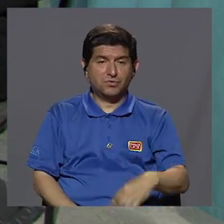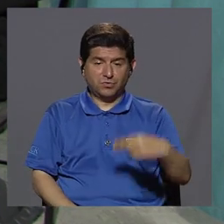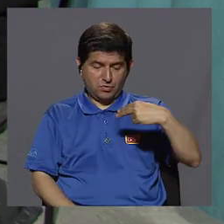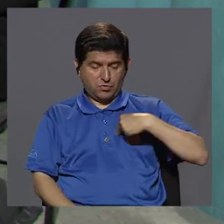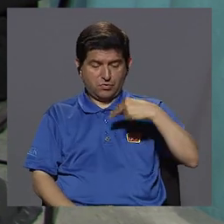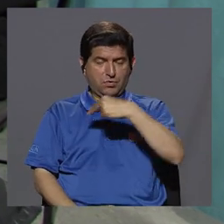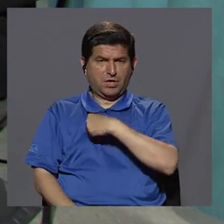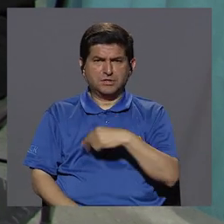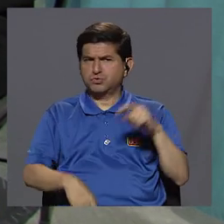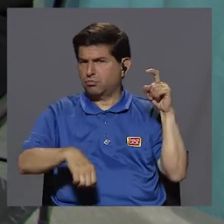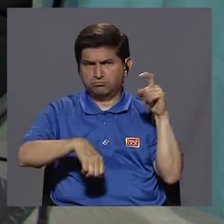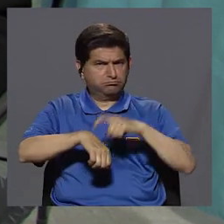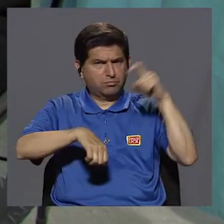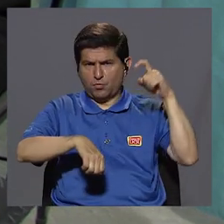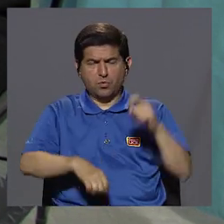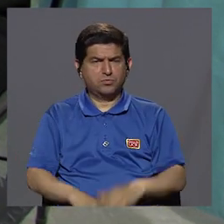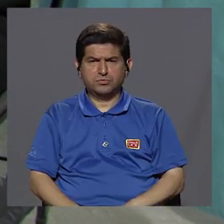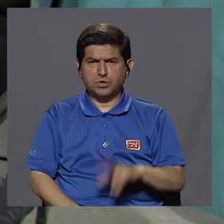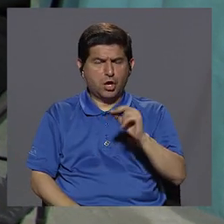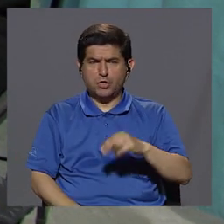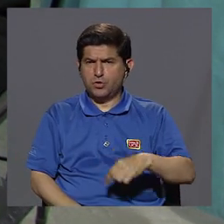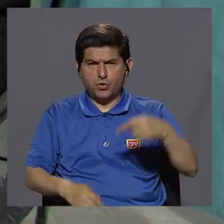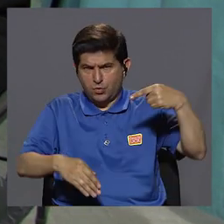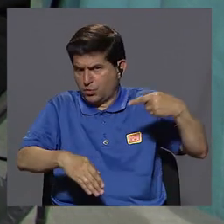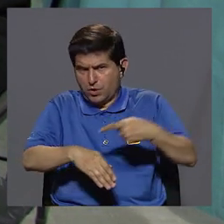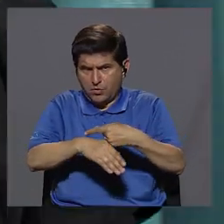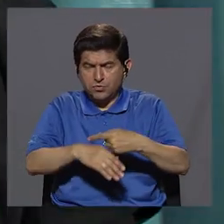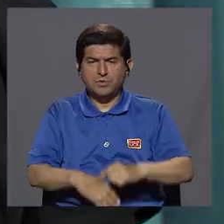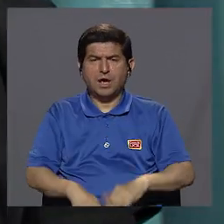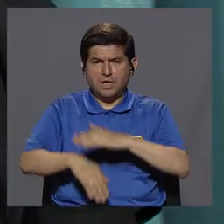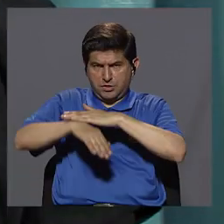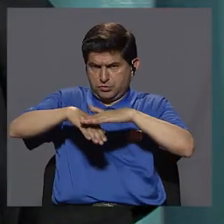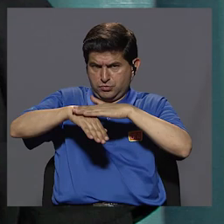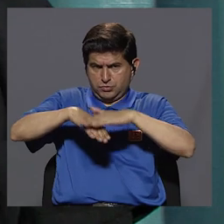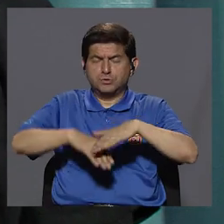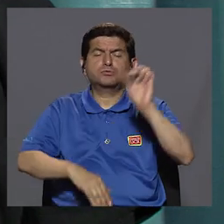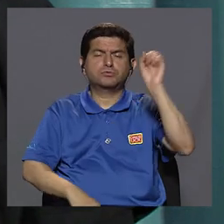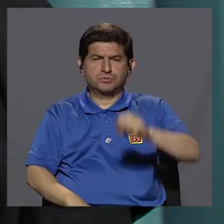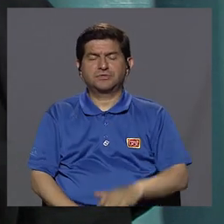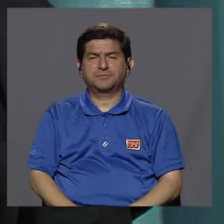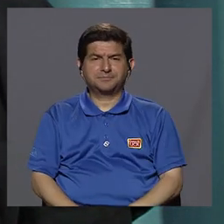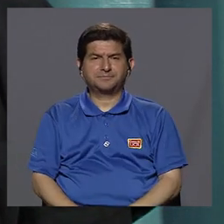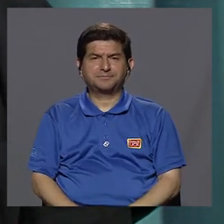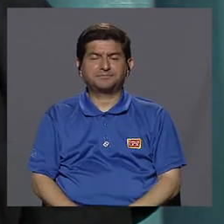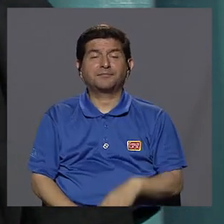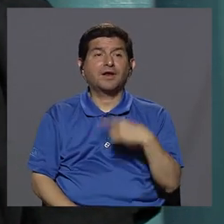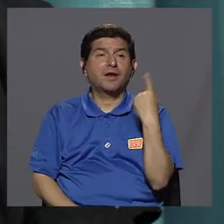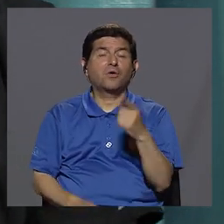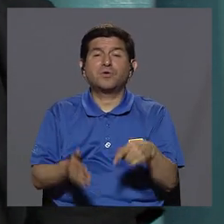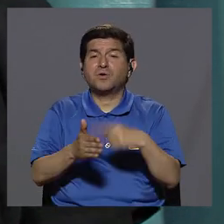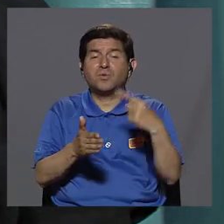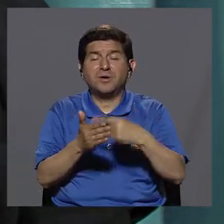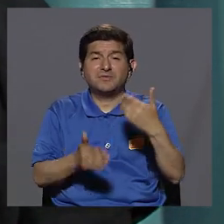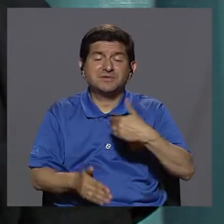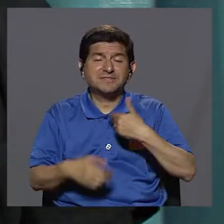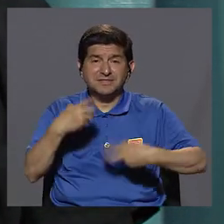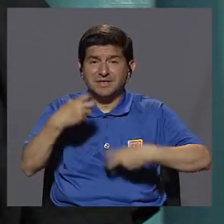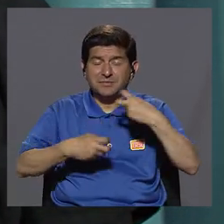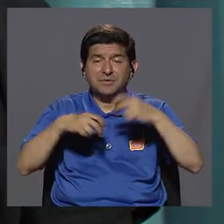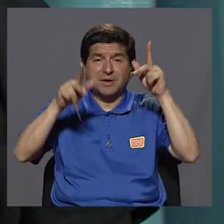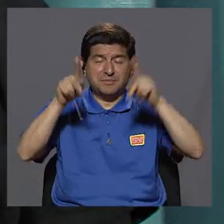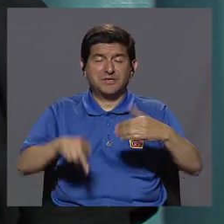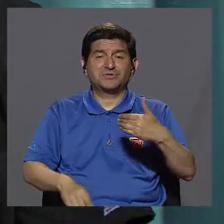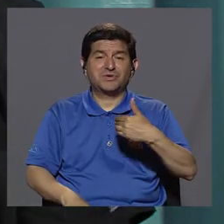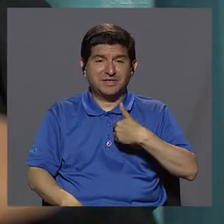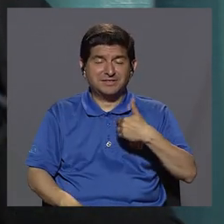no pulsa de verdad digamos no es una aguja na es superficial es superficial lamentable lo único que algunas veces tenemos problemas es